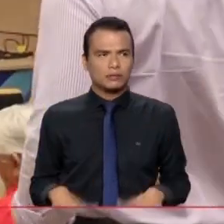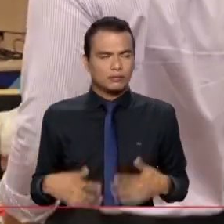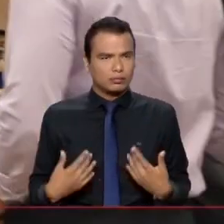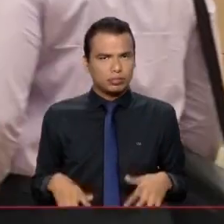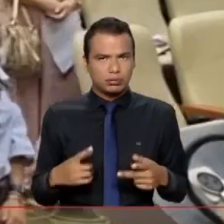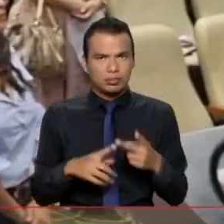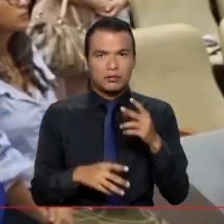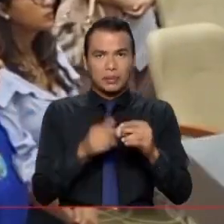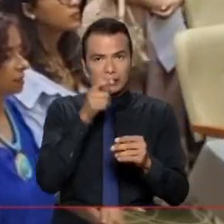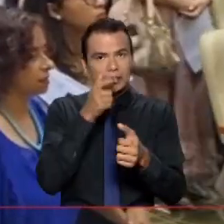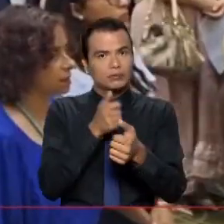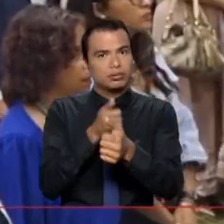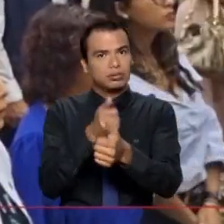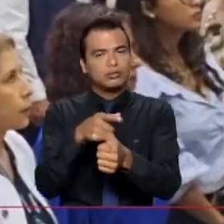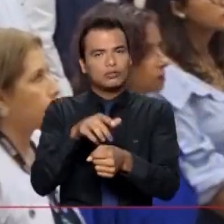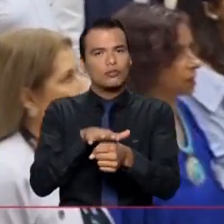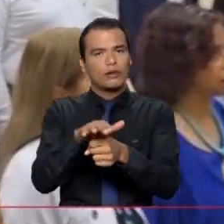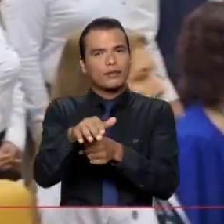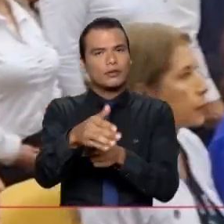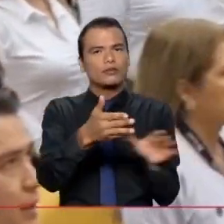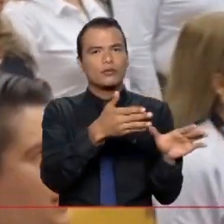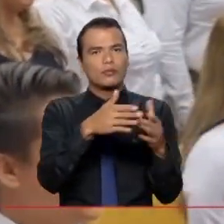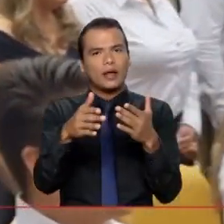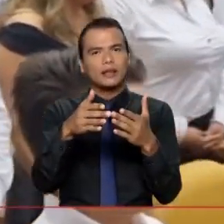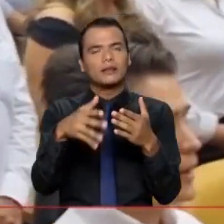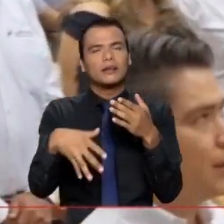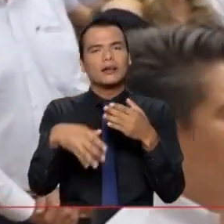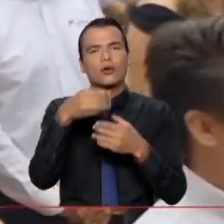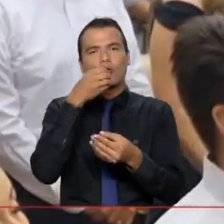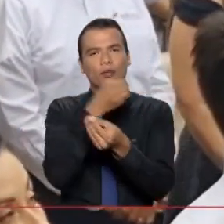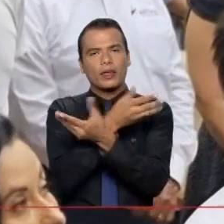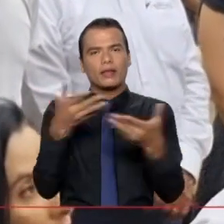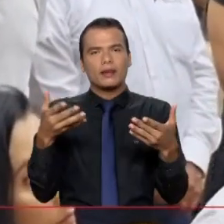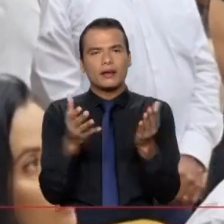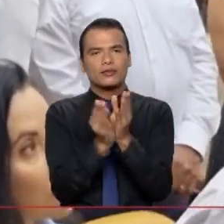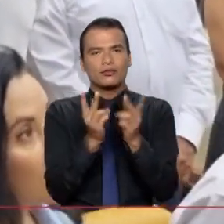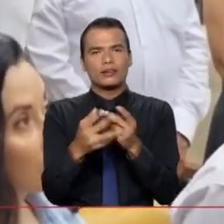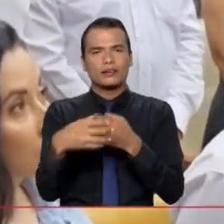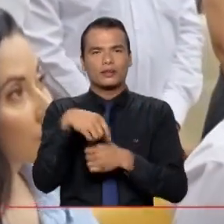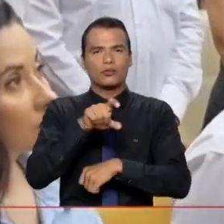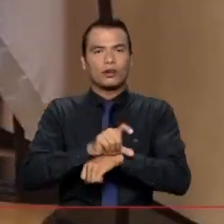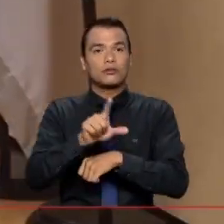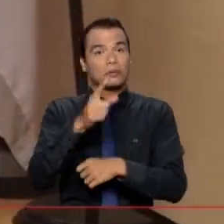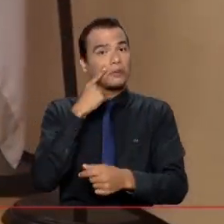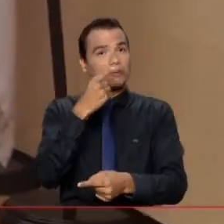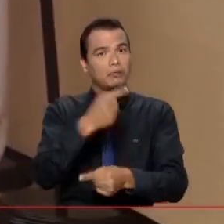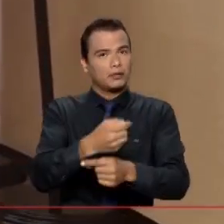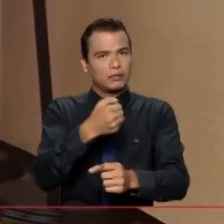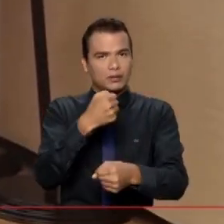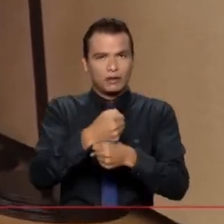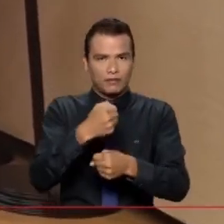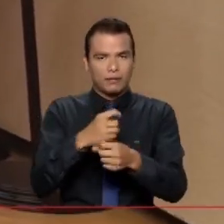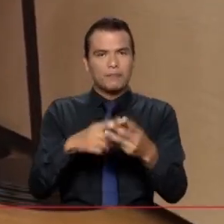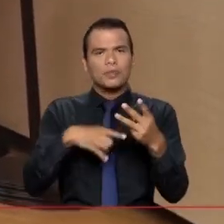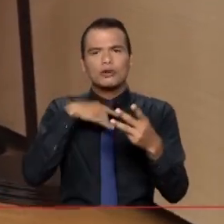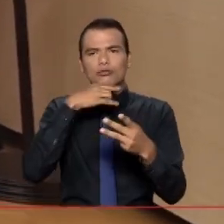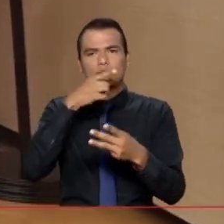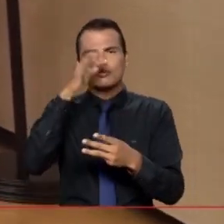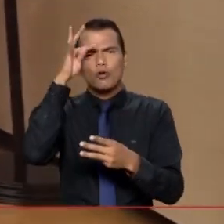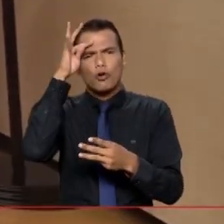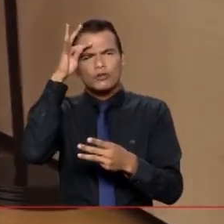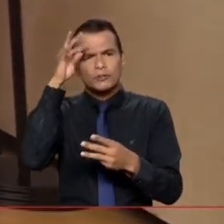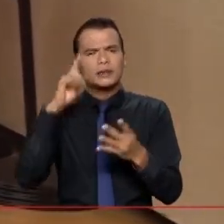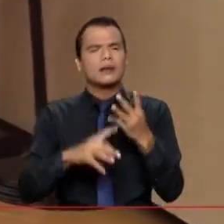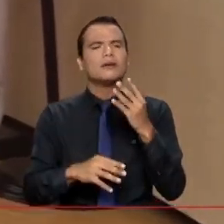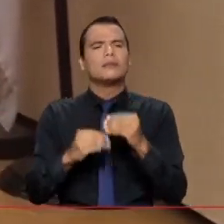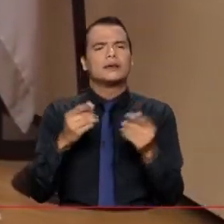PAE de Buenaventura, donde hemos intervenido 2 años seguidos con mucho éxito, seguimos con el hospital de Yumbo y en el puente